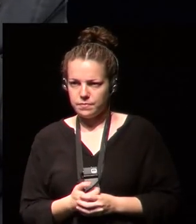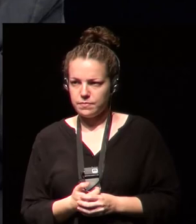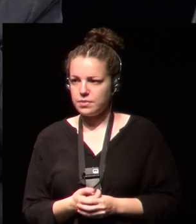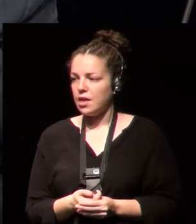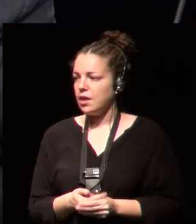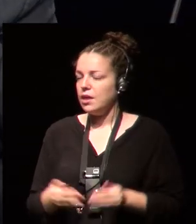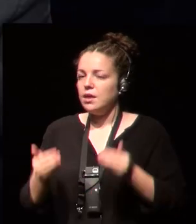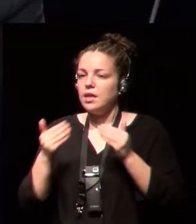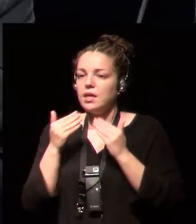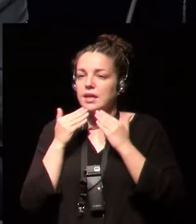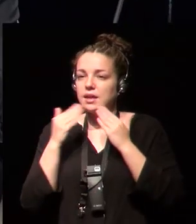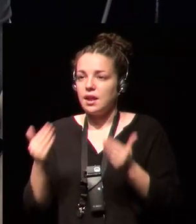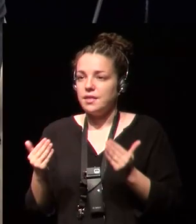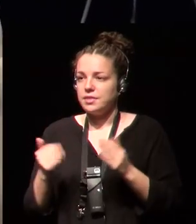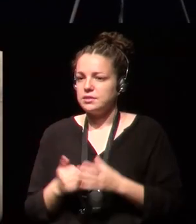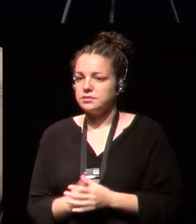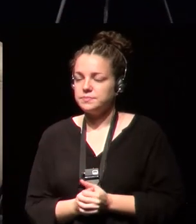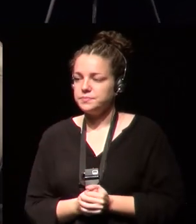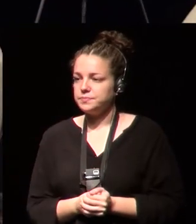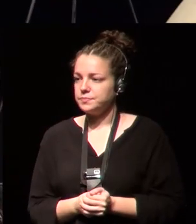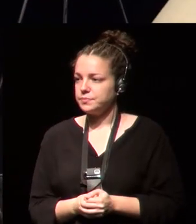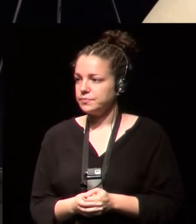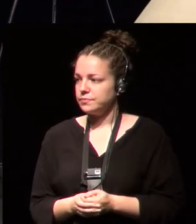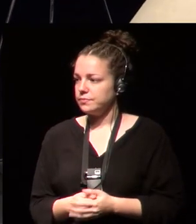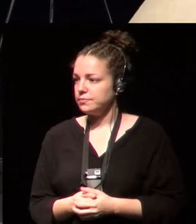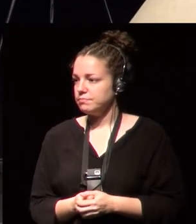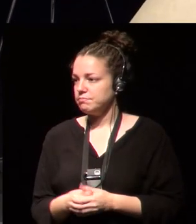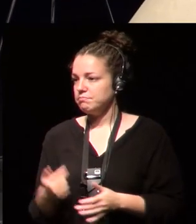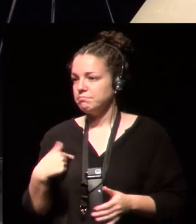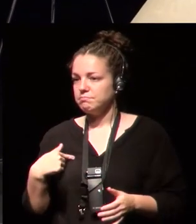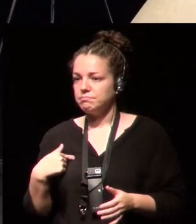y me da mucha envidia a los que vais a hacer el taller con él